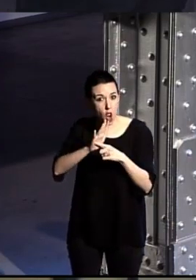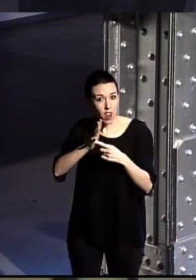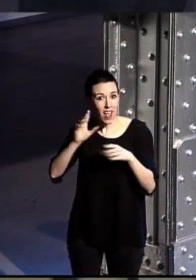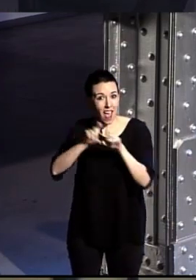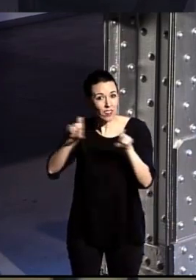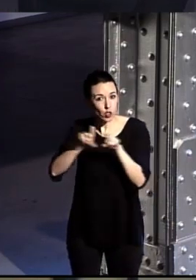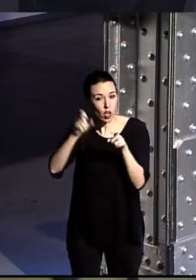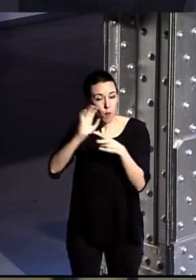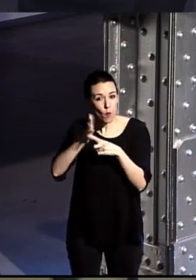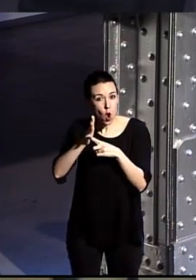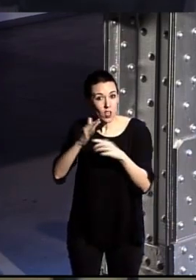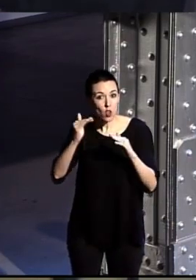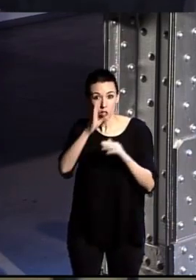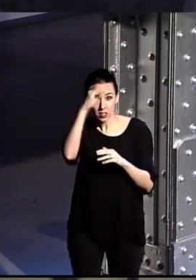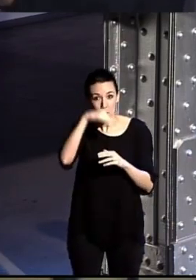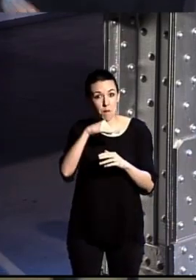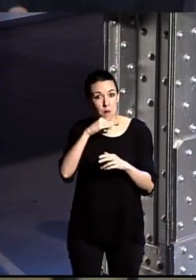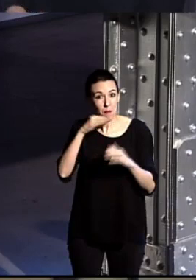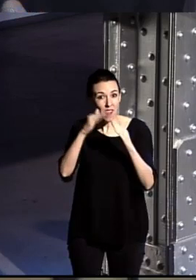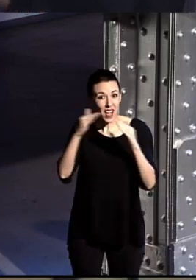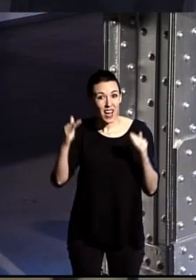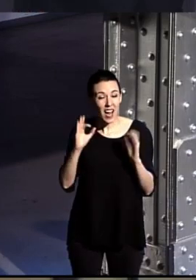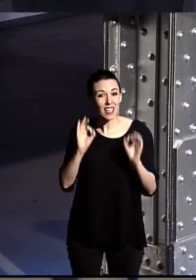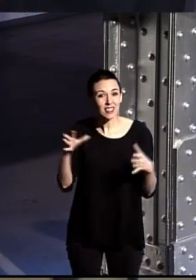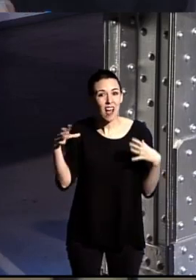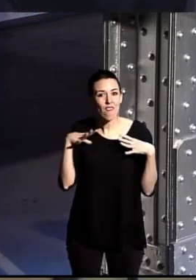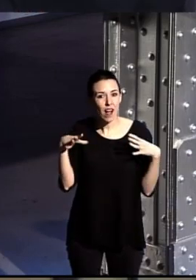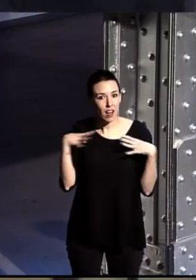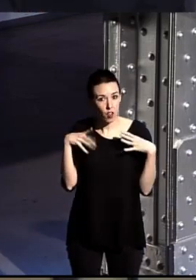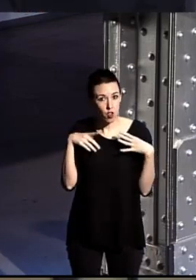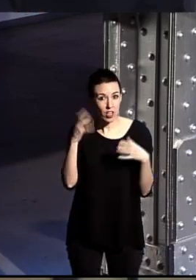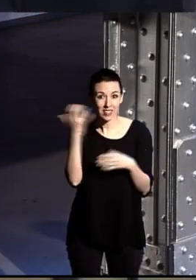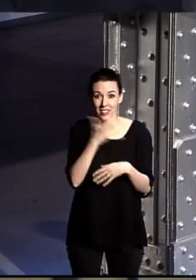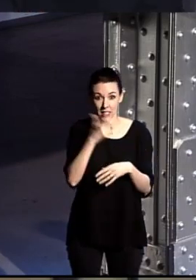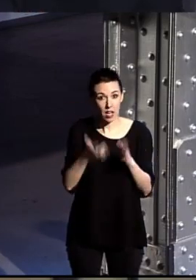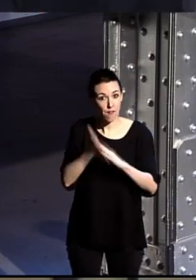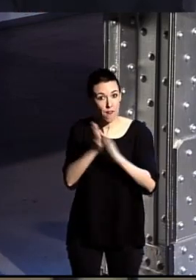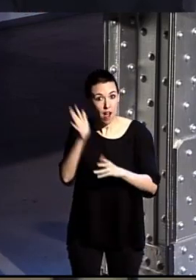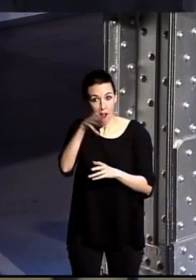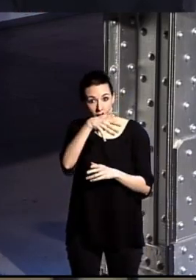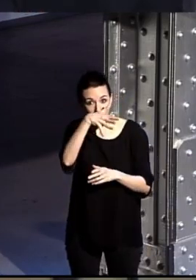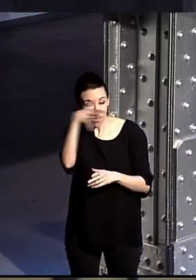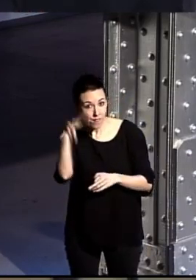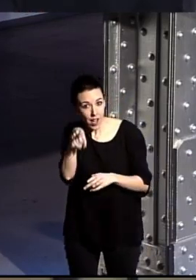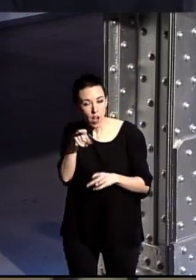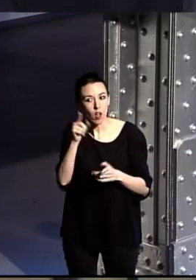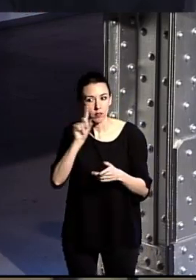que estaban en la casa de veraneo, en la sierra donde pasábamos los veranos, ¿no?